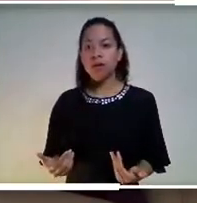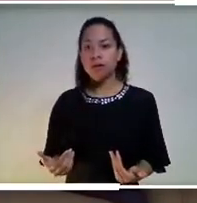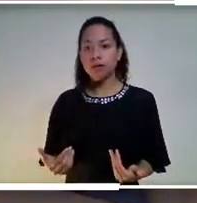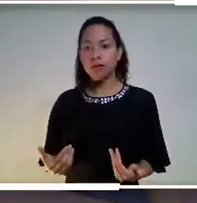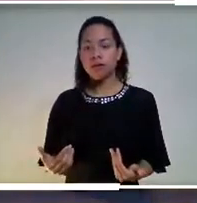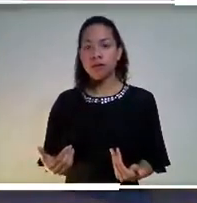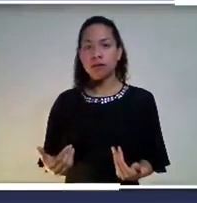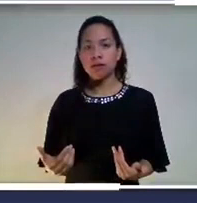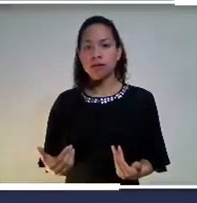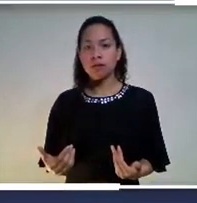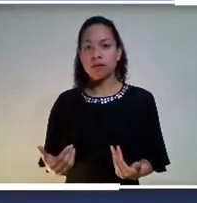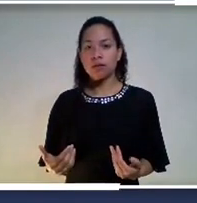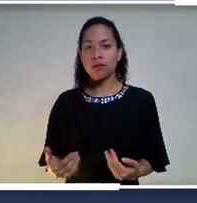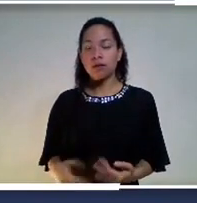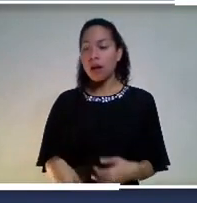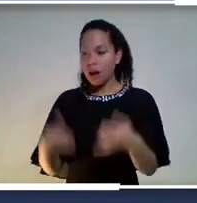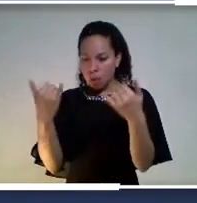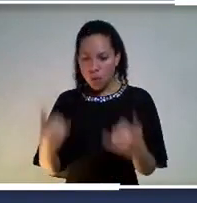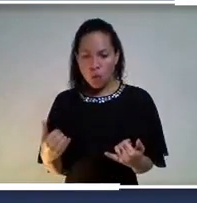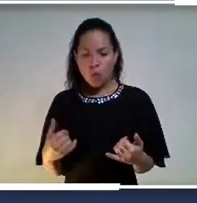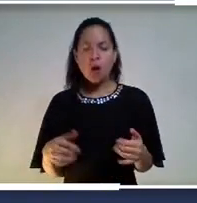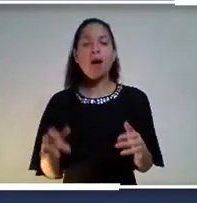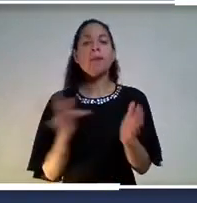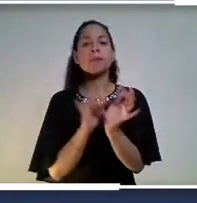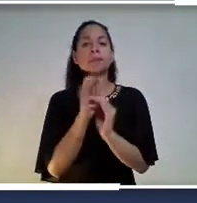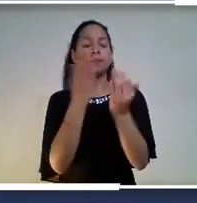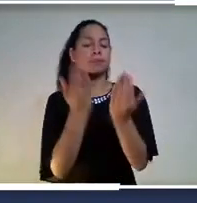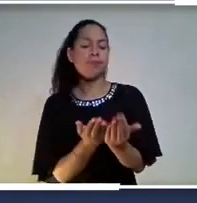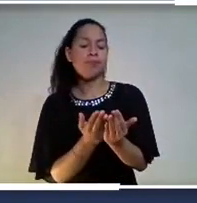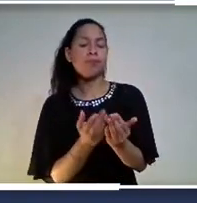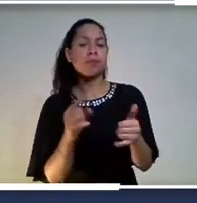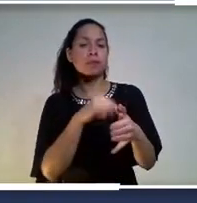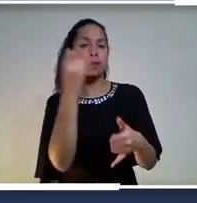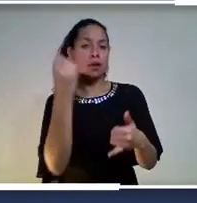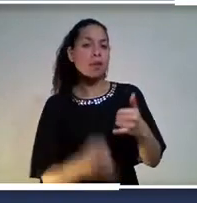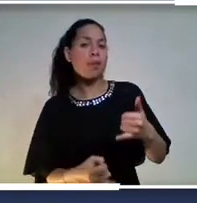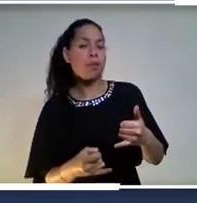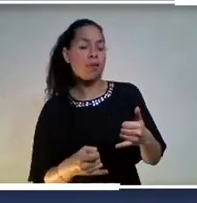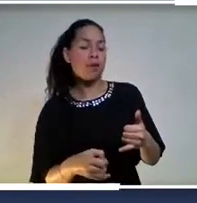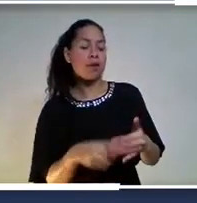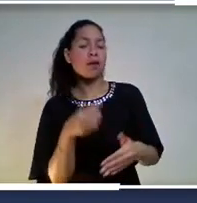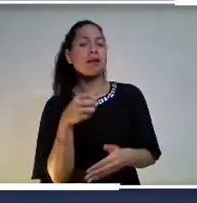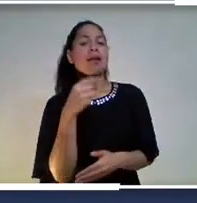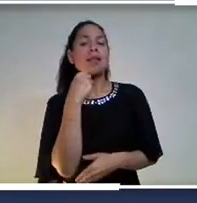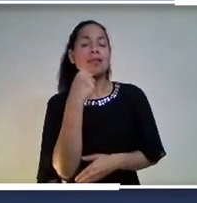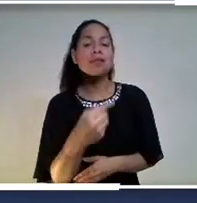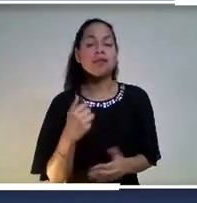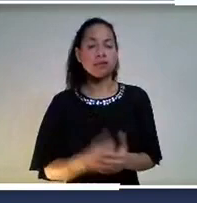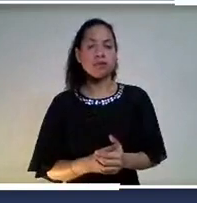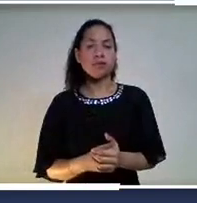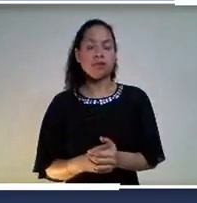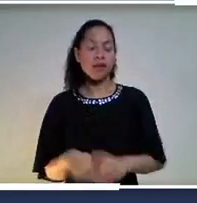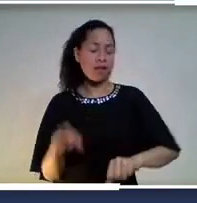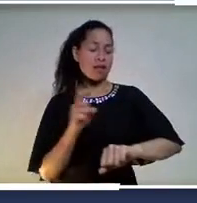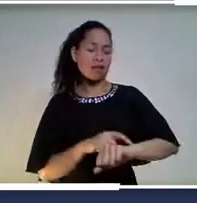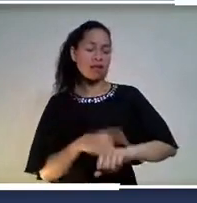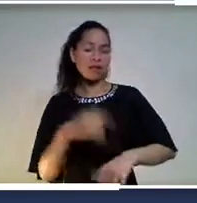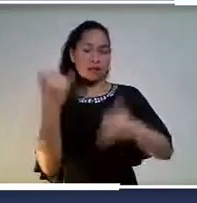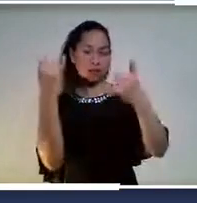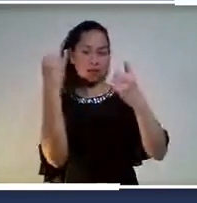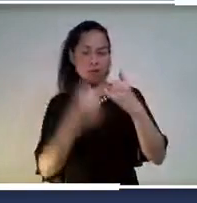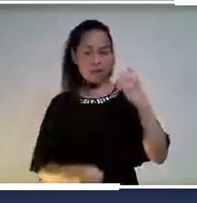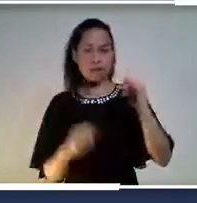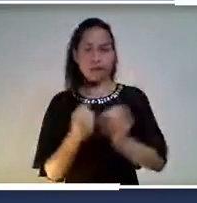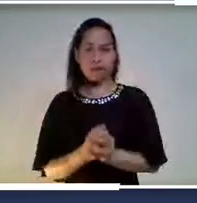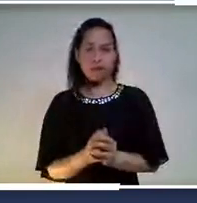apocalipsis capítulo 16 y 14 en el tiempo final lo que ocurrirá dice pues son espíritus de demonios que hacen señales